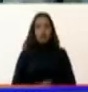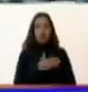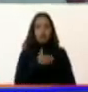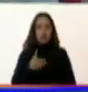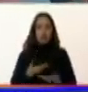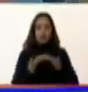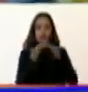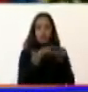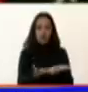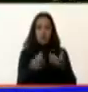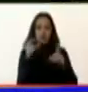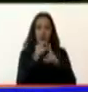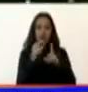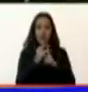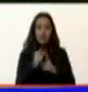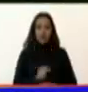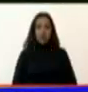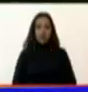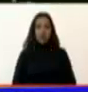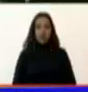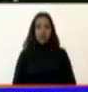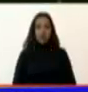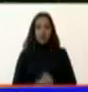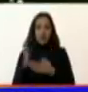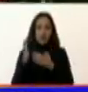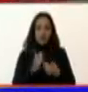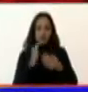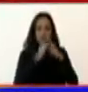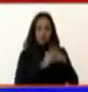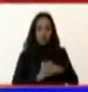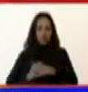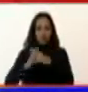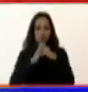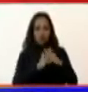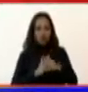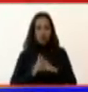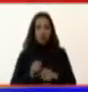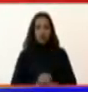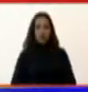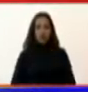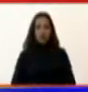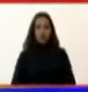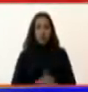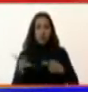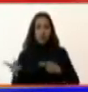la palabra, viene desde Estados Unidos, en Norteamérica, una invitada periodista